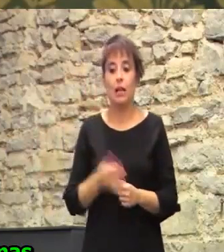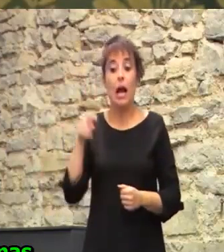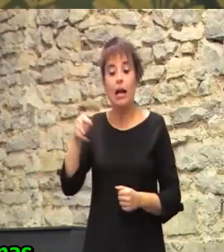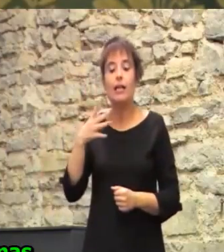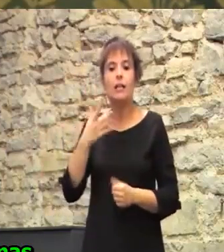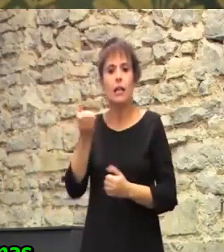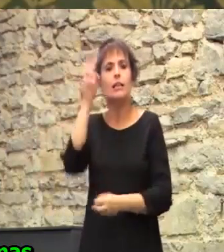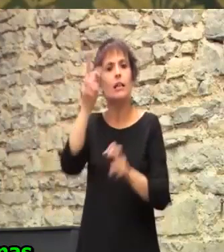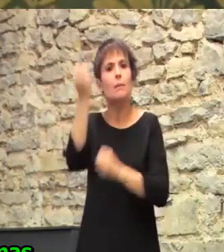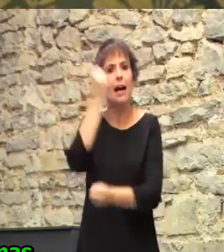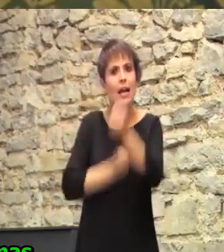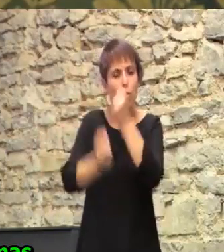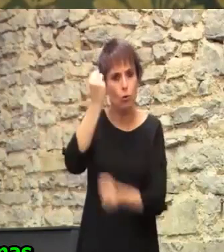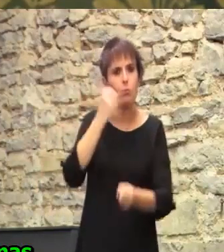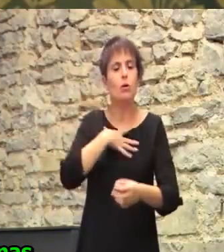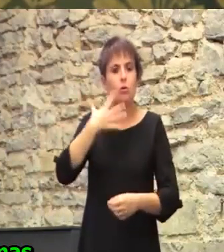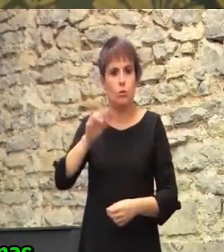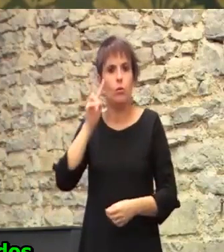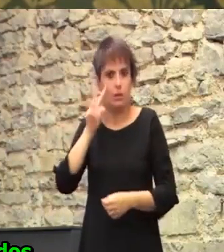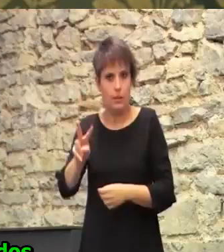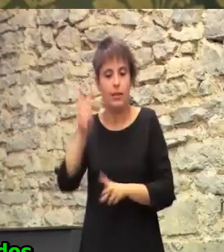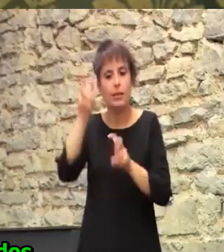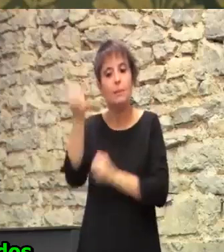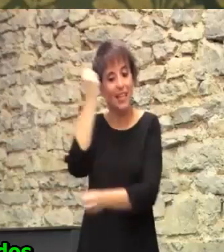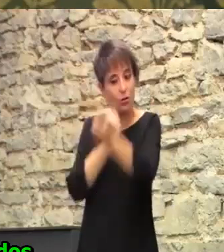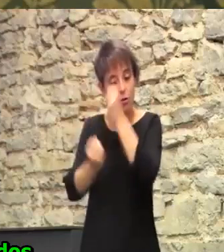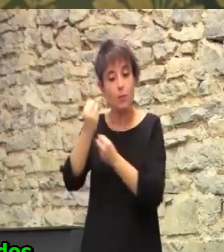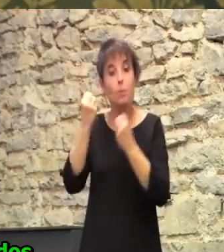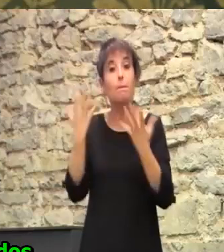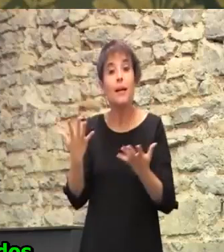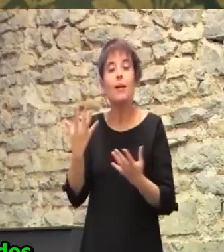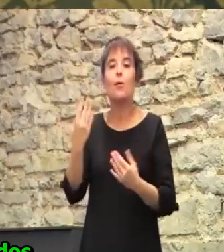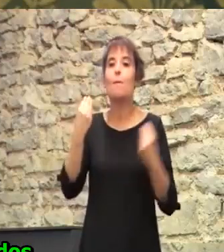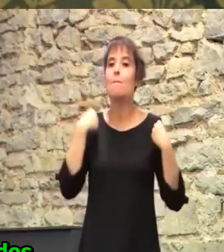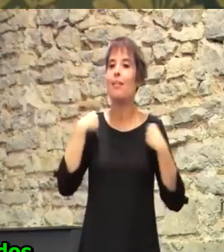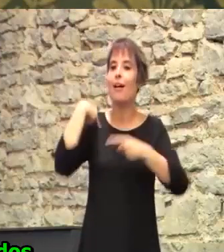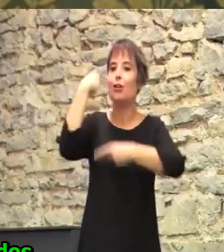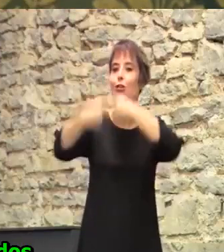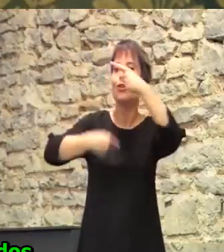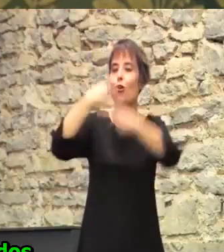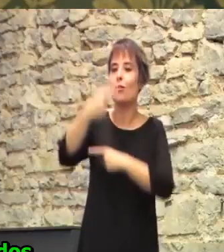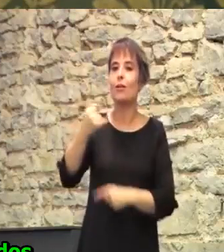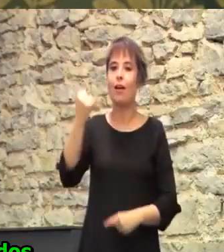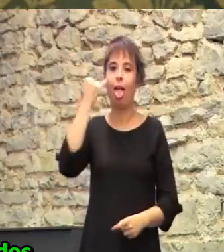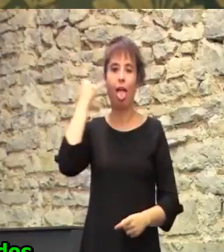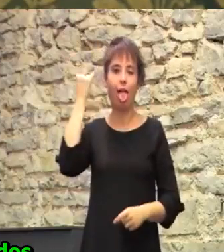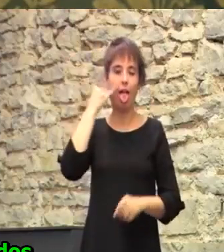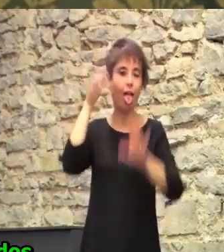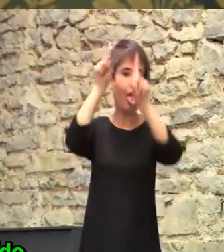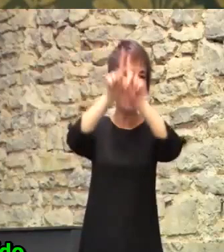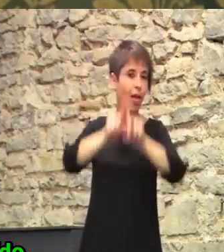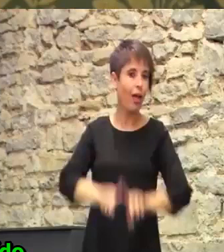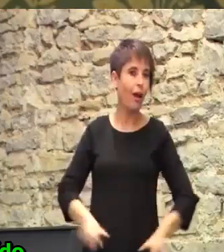el ámbito a veces económico en los grandes temas pero en la vida cotidiana es donde más quedan disimulados y